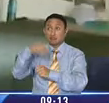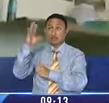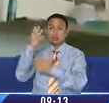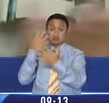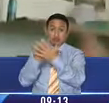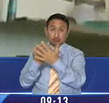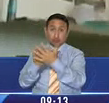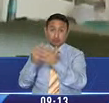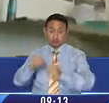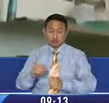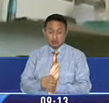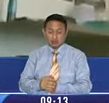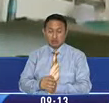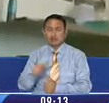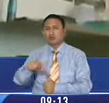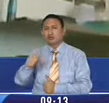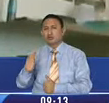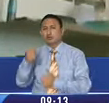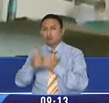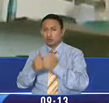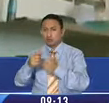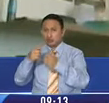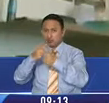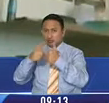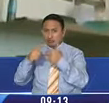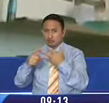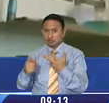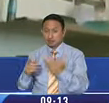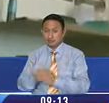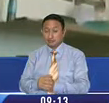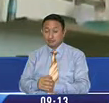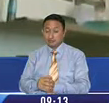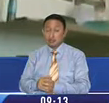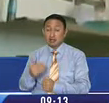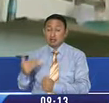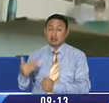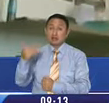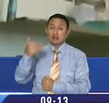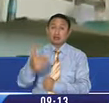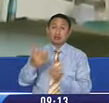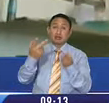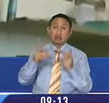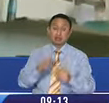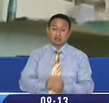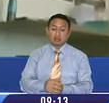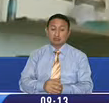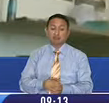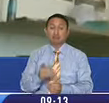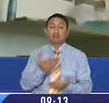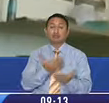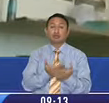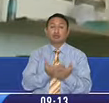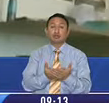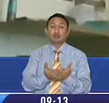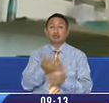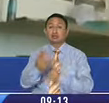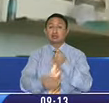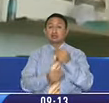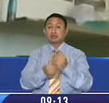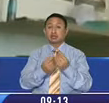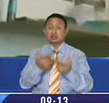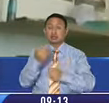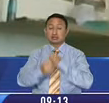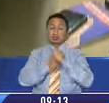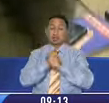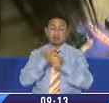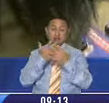se puedan abarcar más hechos dentro de ese delito de extorsión. Consecuentemente, además, se está proponiendo un incremento de penas para esos casos